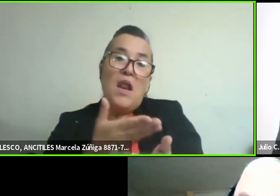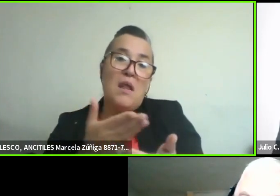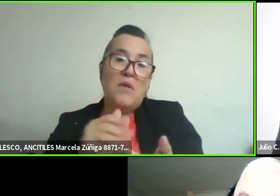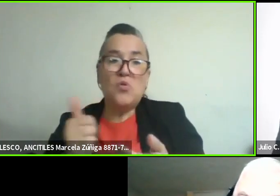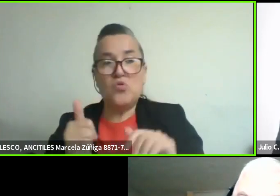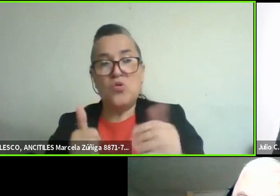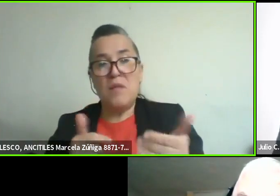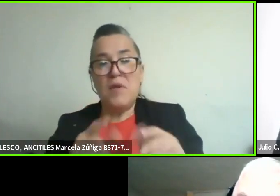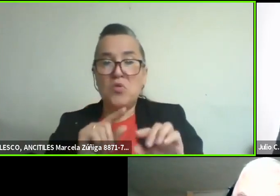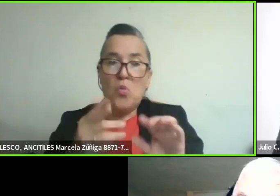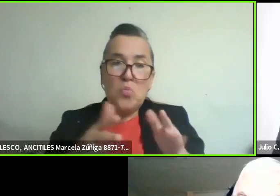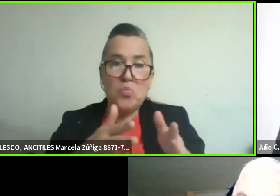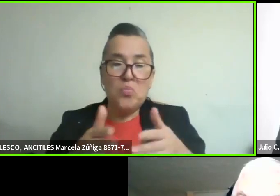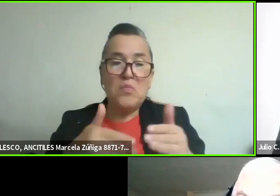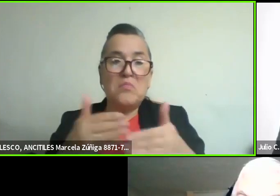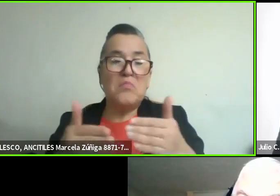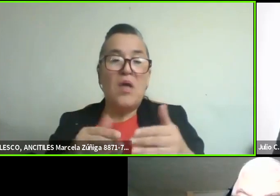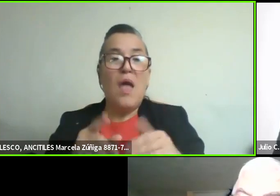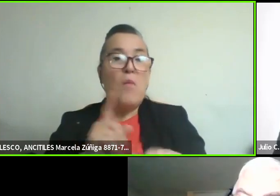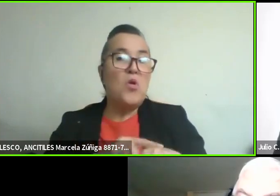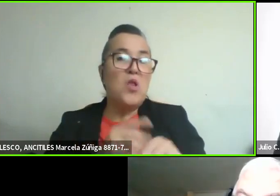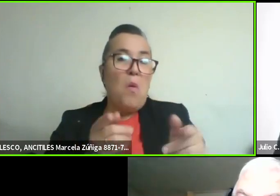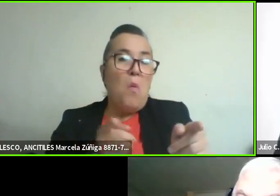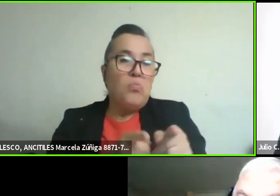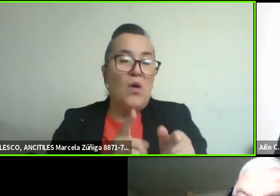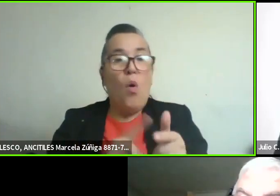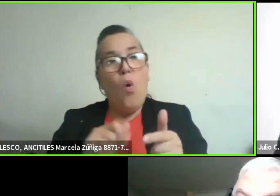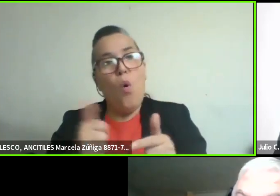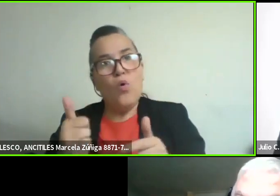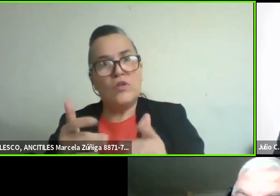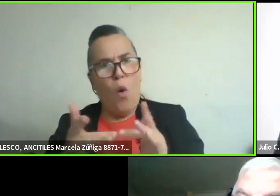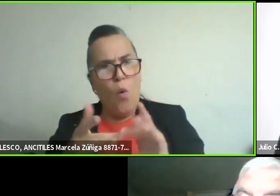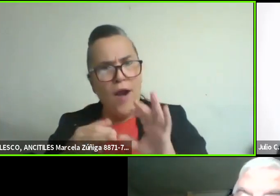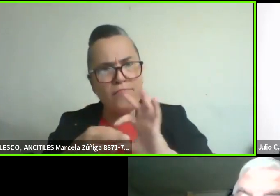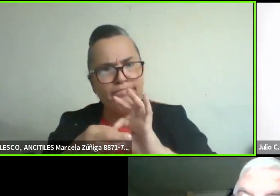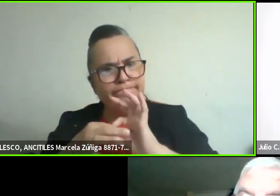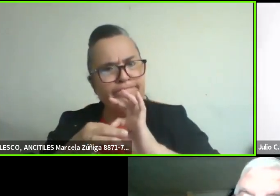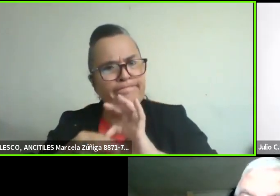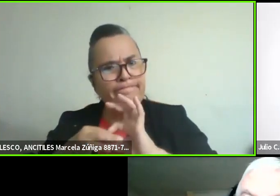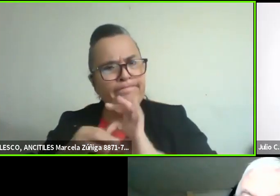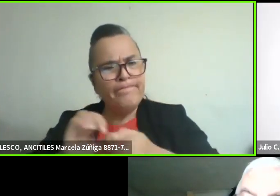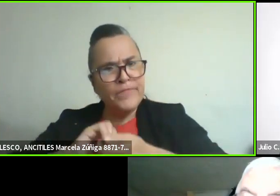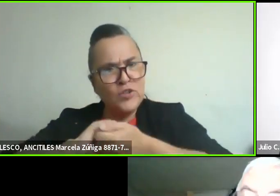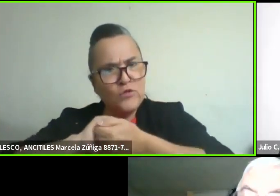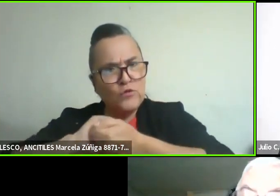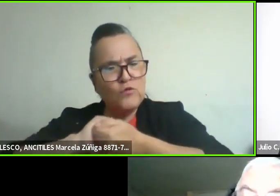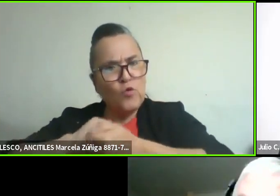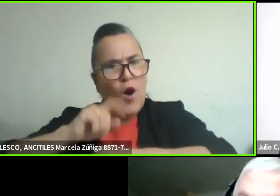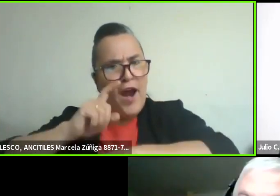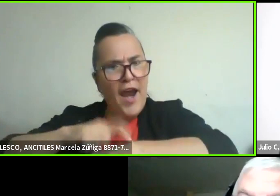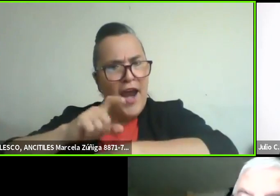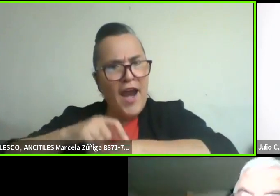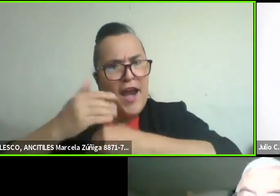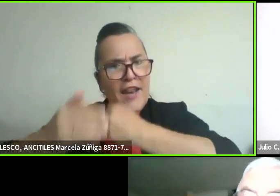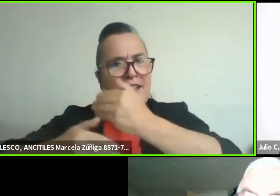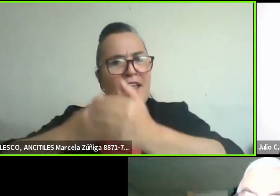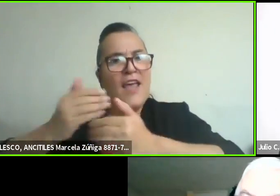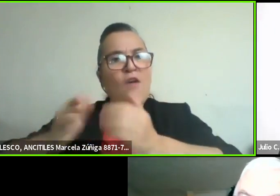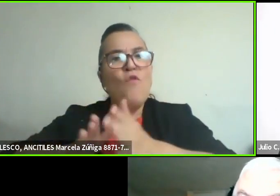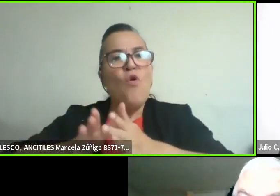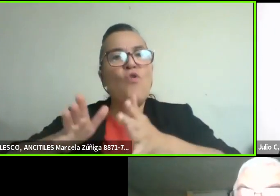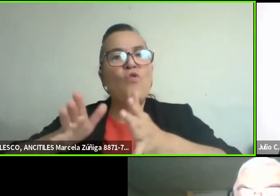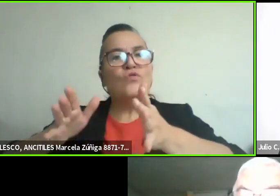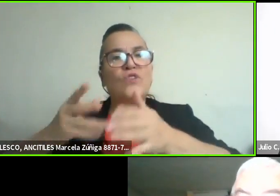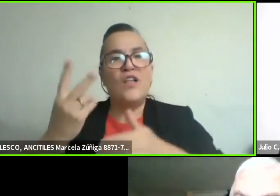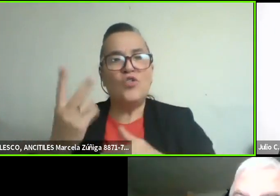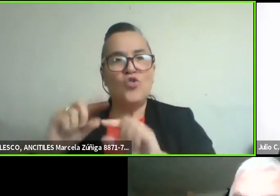otro del trabajo que uno está haciendo a veces se genera una relación suficientemente fuerte en el tiempo que evoluciona una relación entre